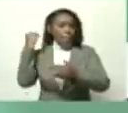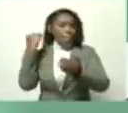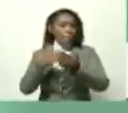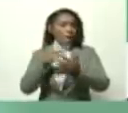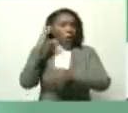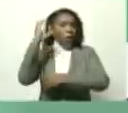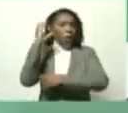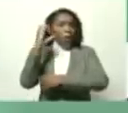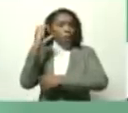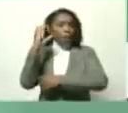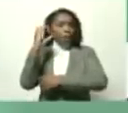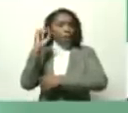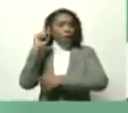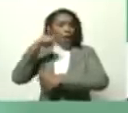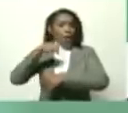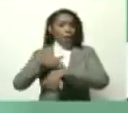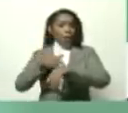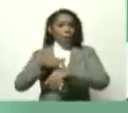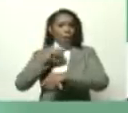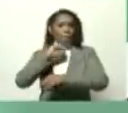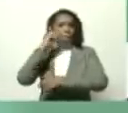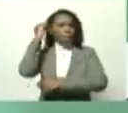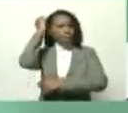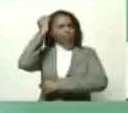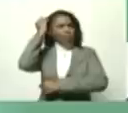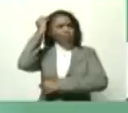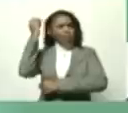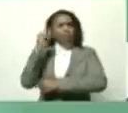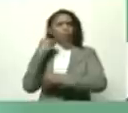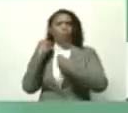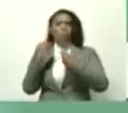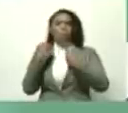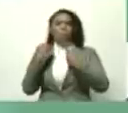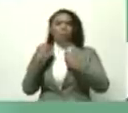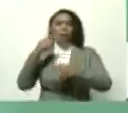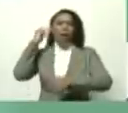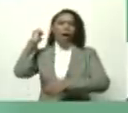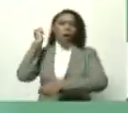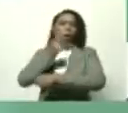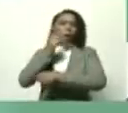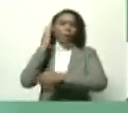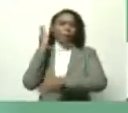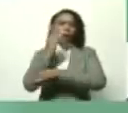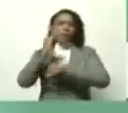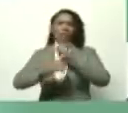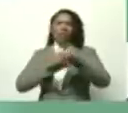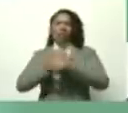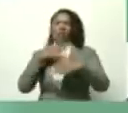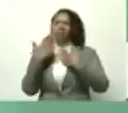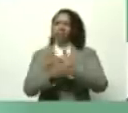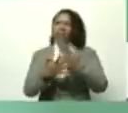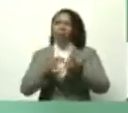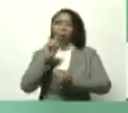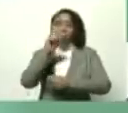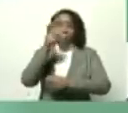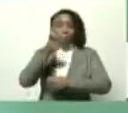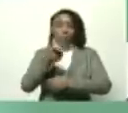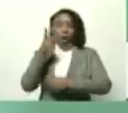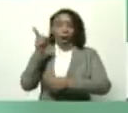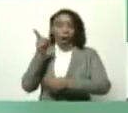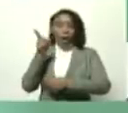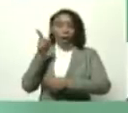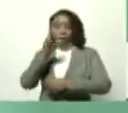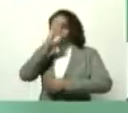de colombianos en este momento preguntándose para qué sirve la Corte Penal Internacional. Si una persona que está